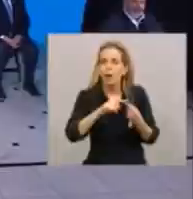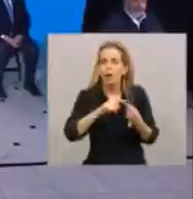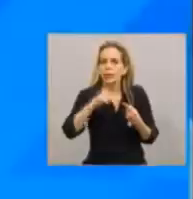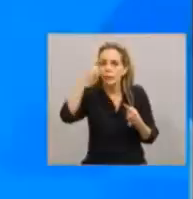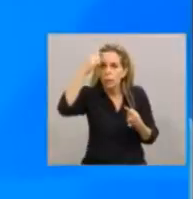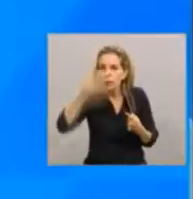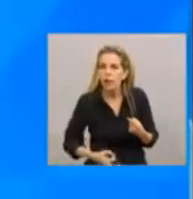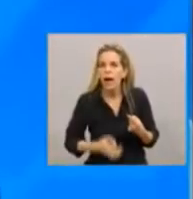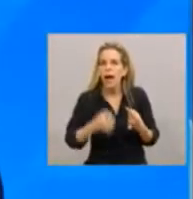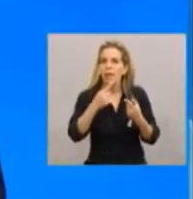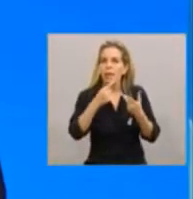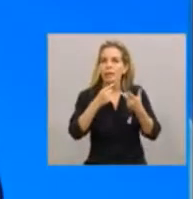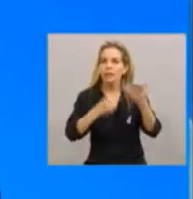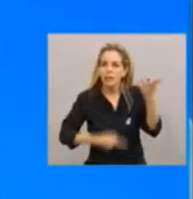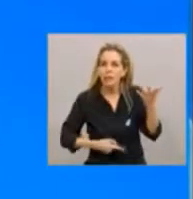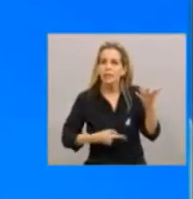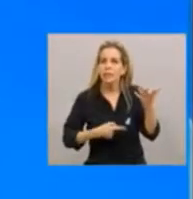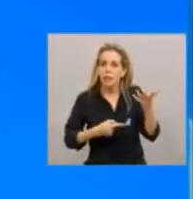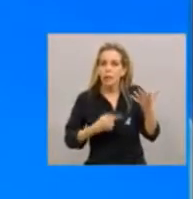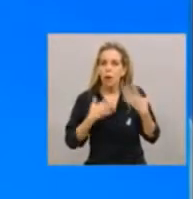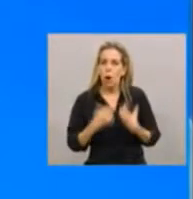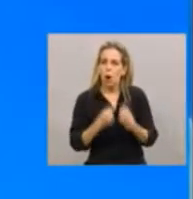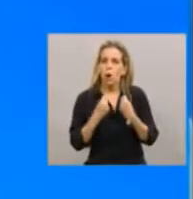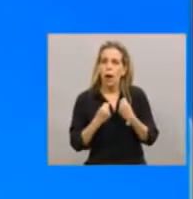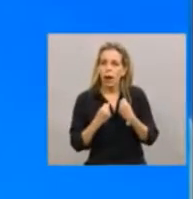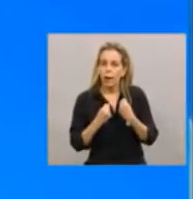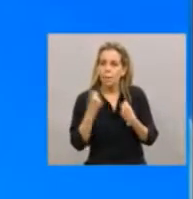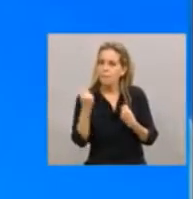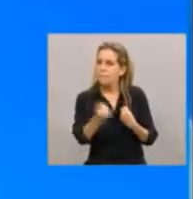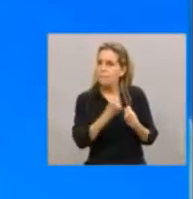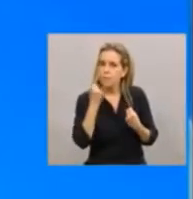rescato siempre su coraje